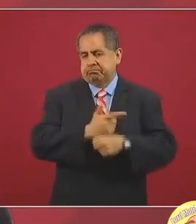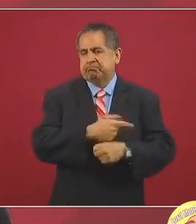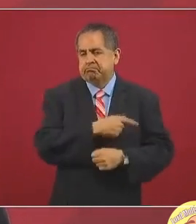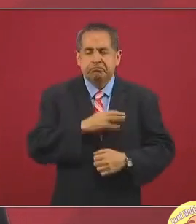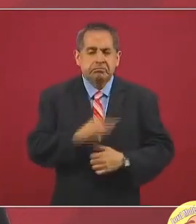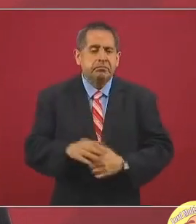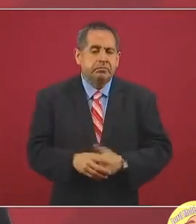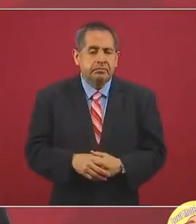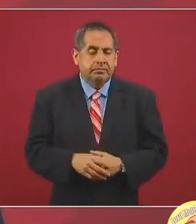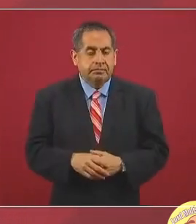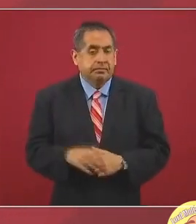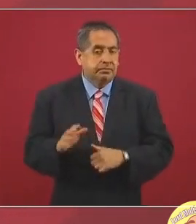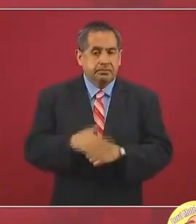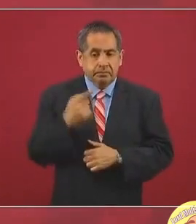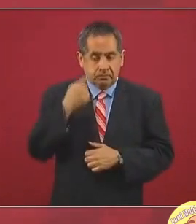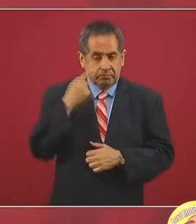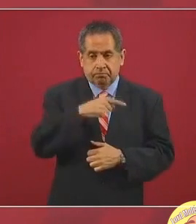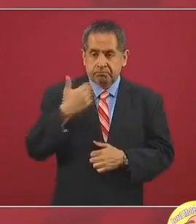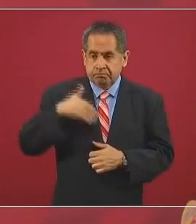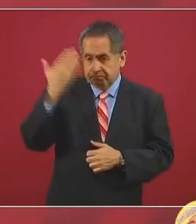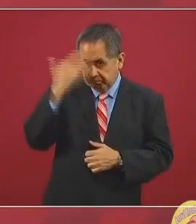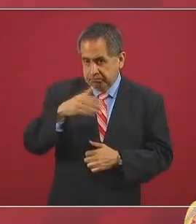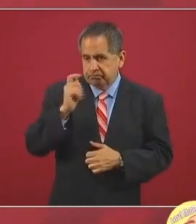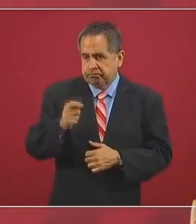porque se va a saber